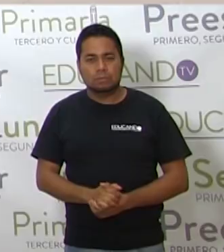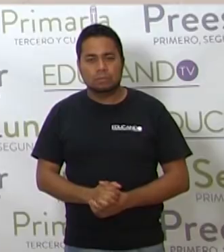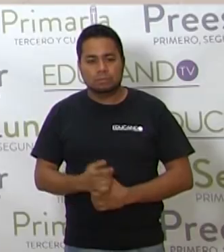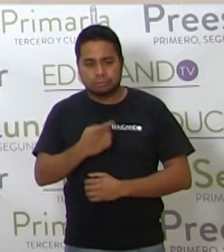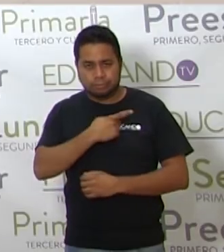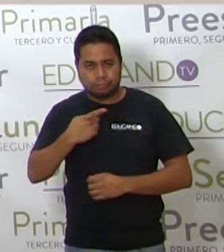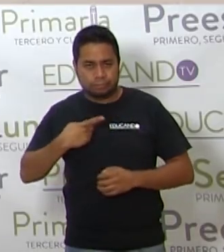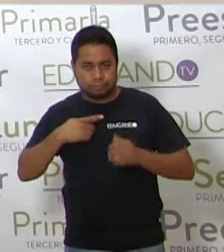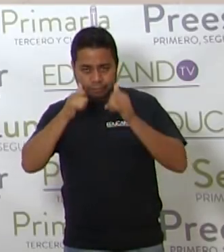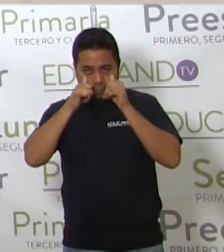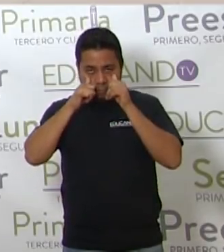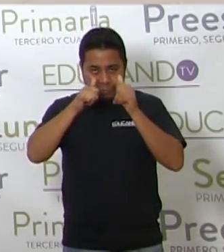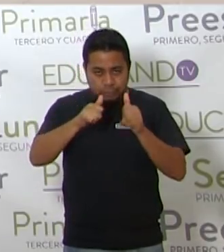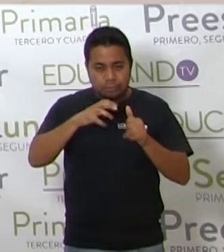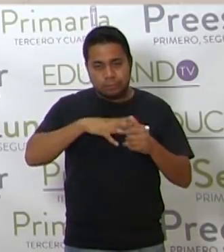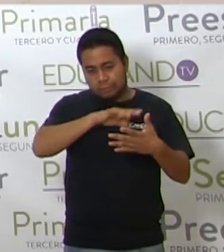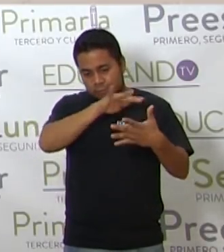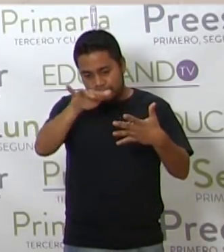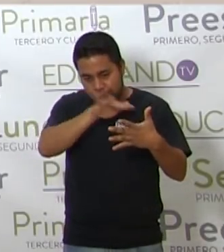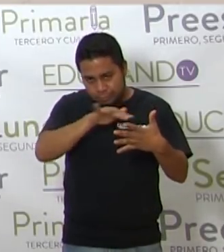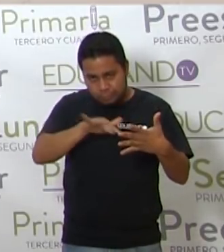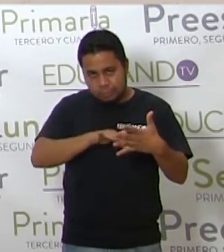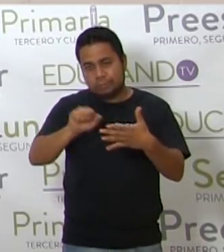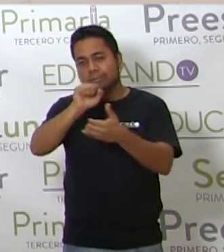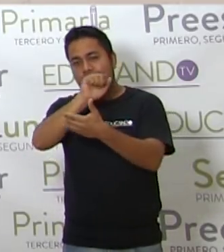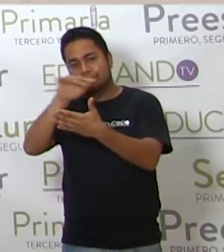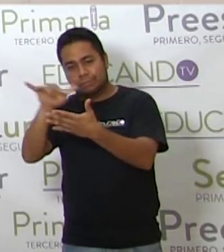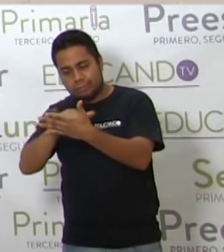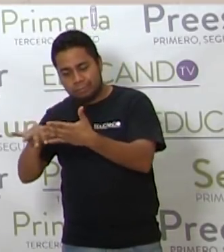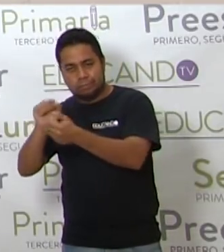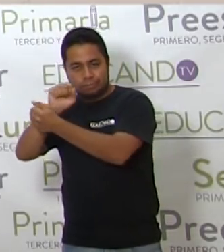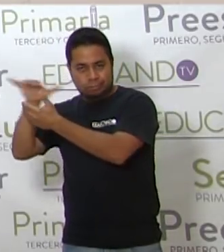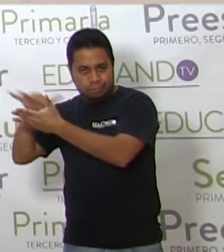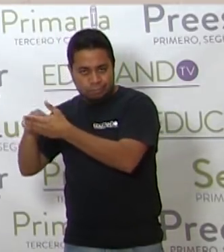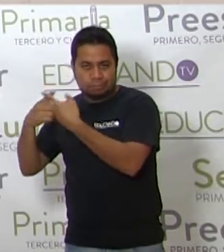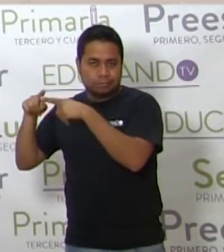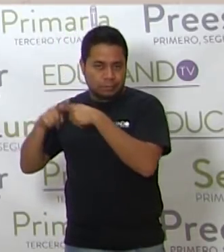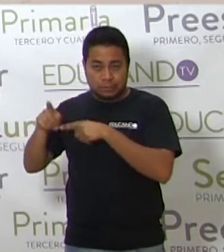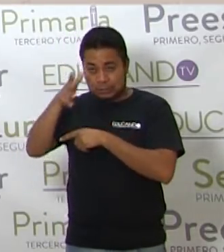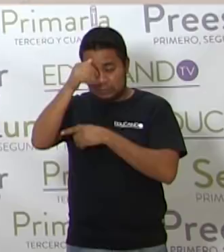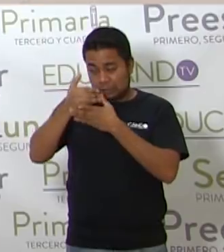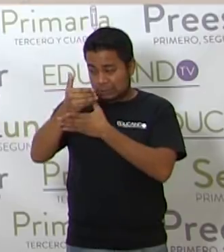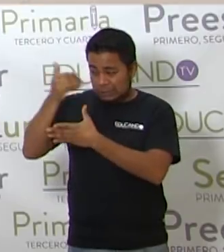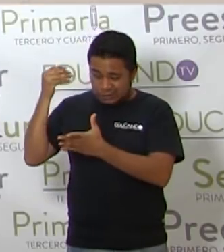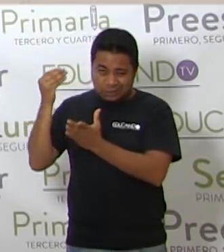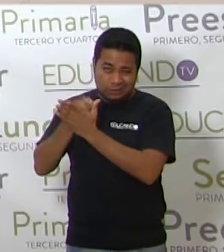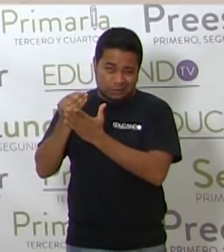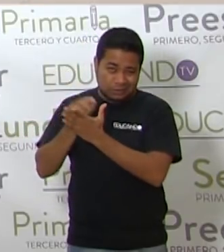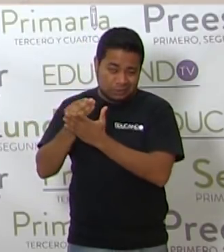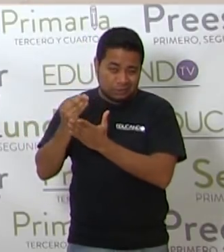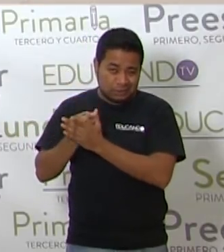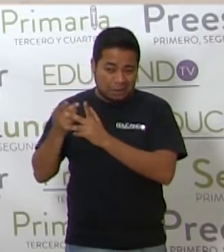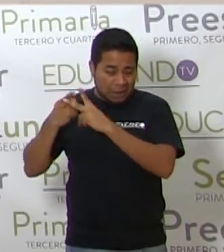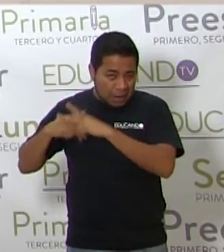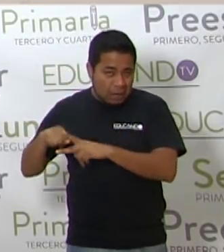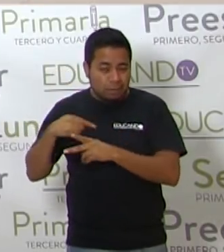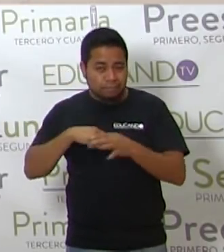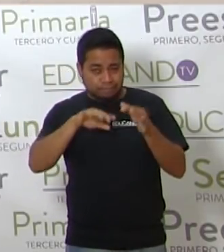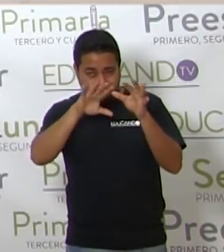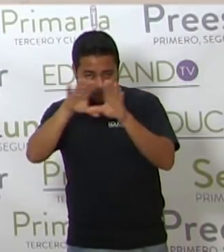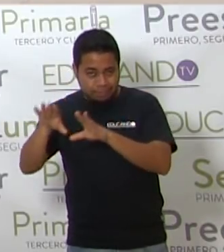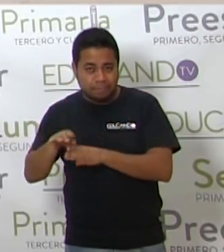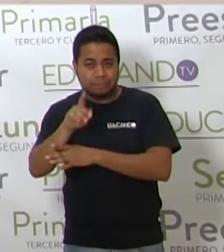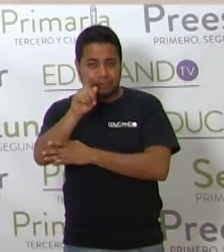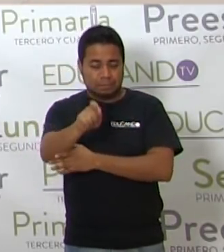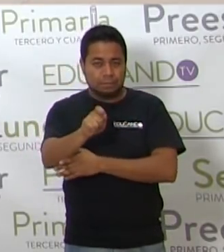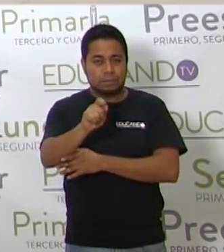de textos. ¿Recuerdas los tipos de textos que hablamos en las primeras sesiones? Cuando hablamos de una obra de